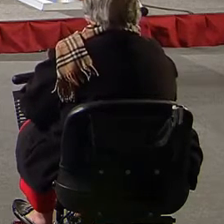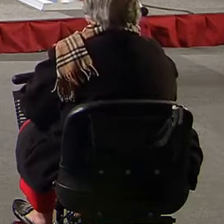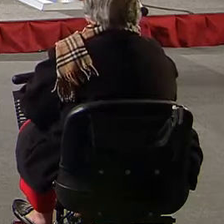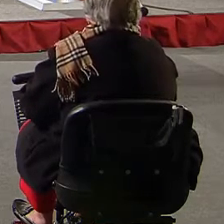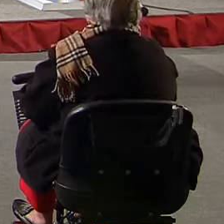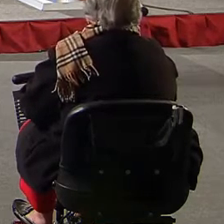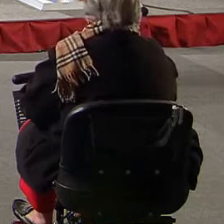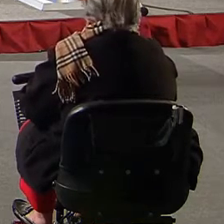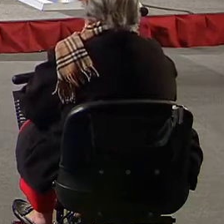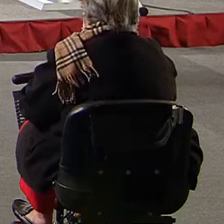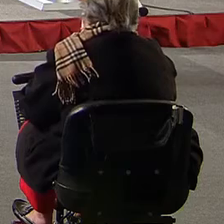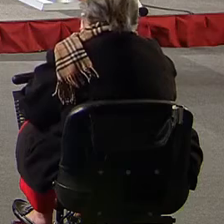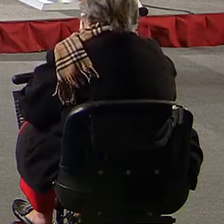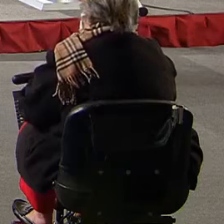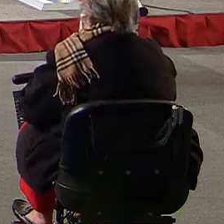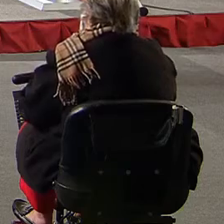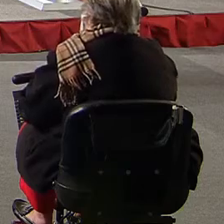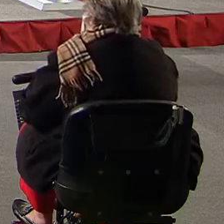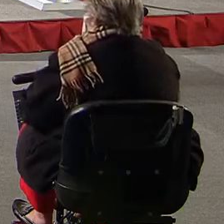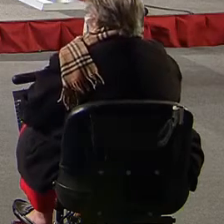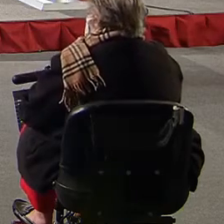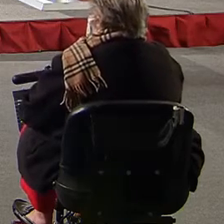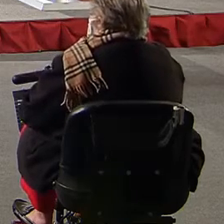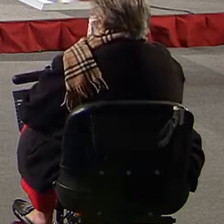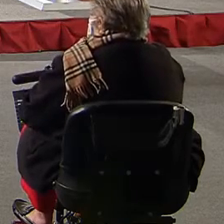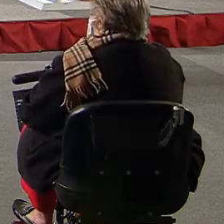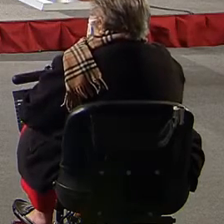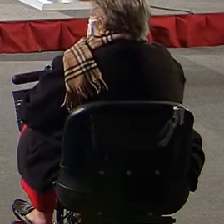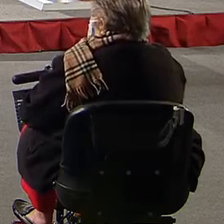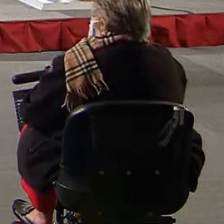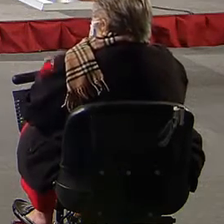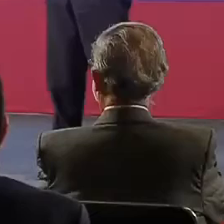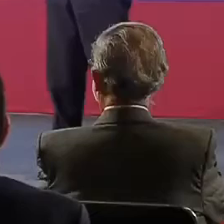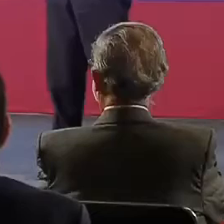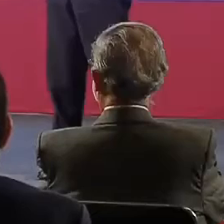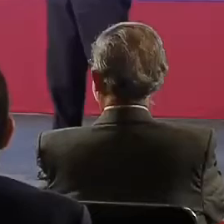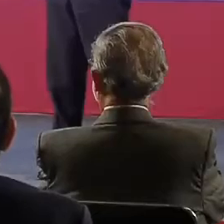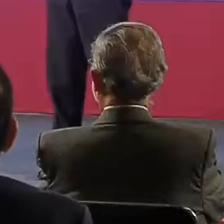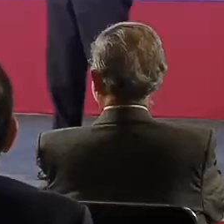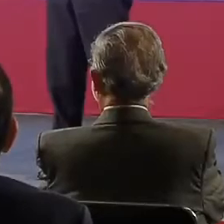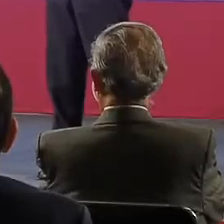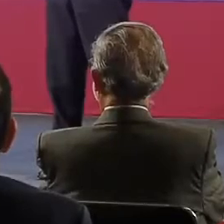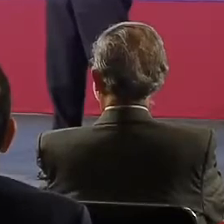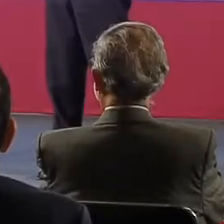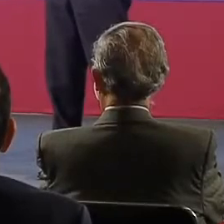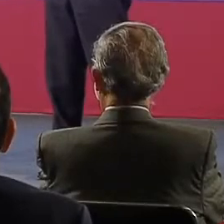El doctor Simón Barquera Cervera.